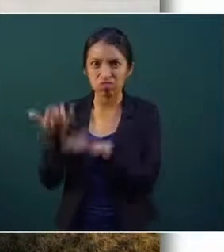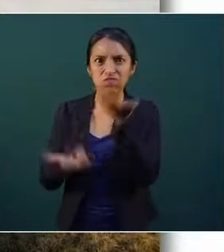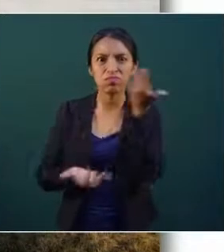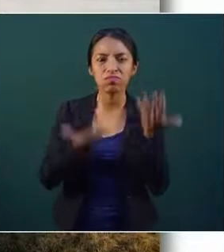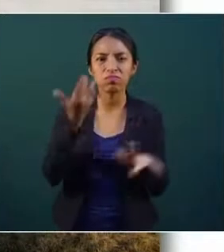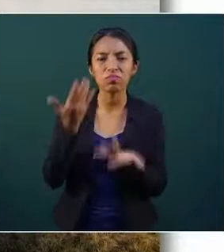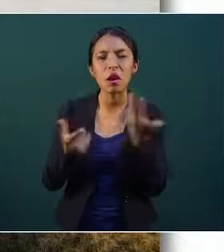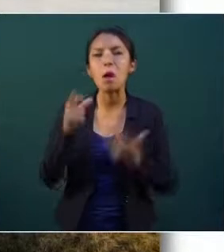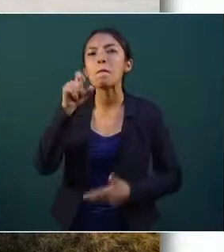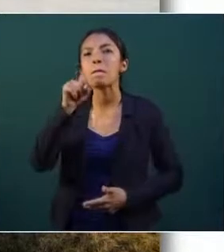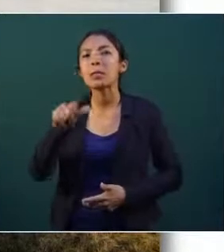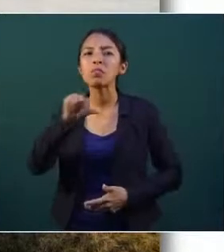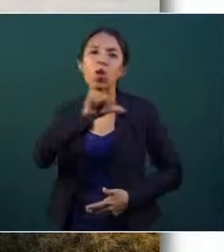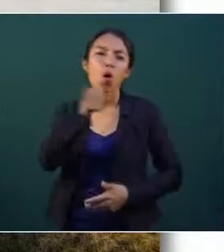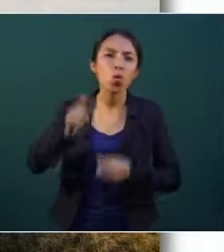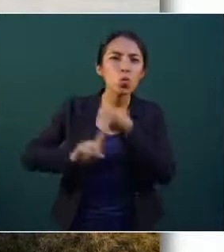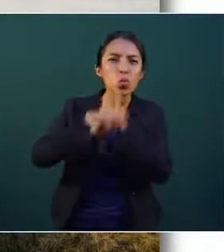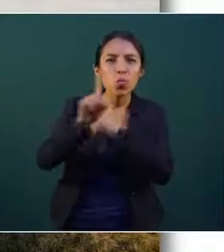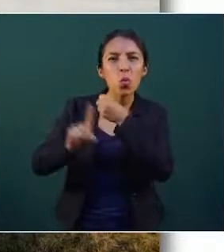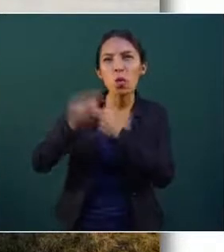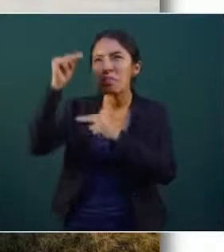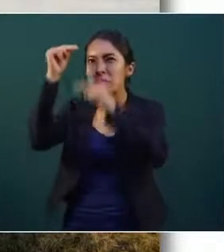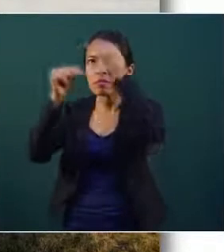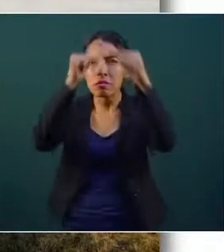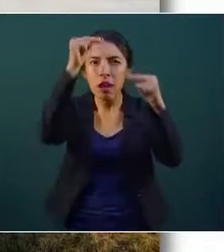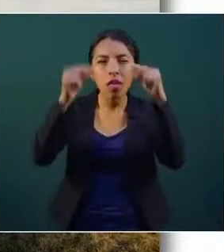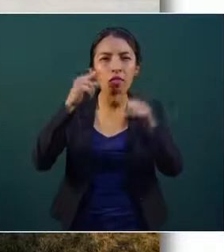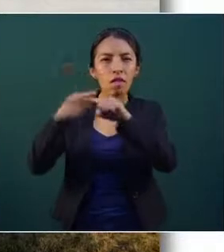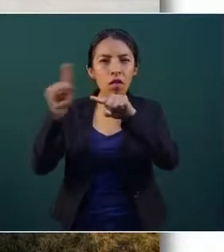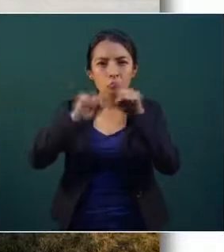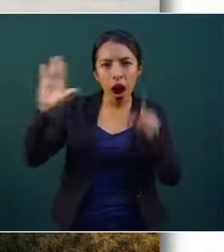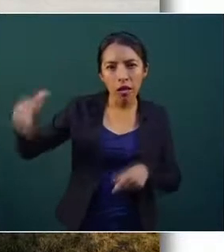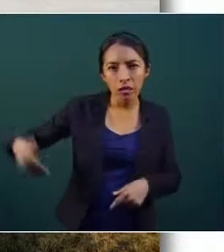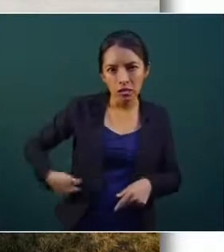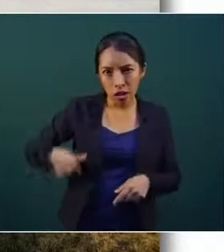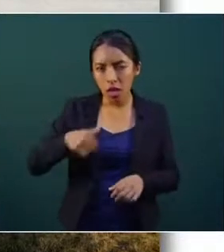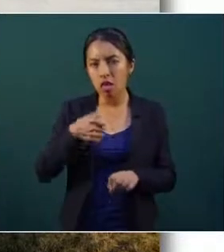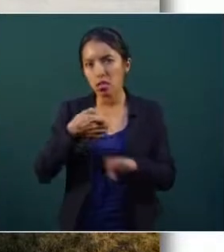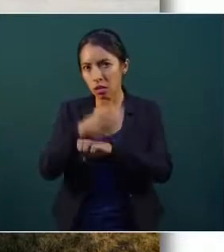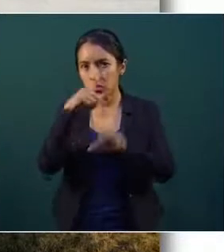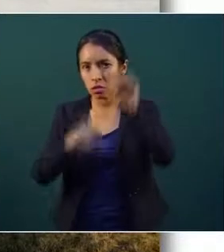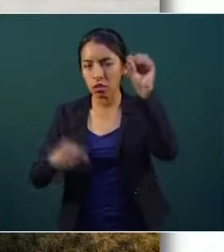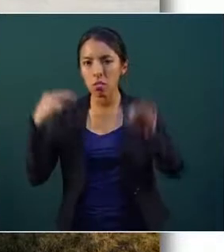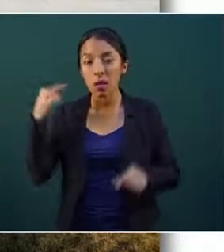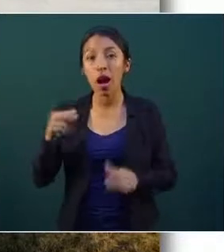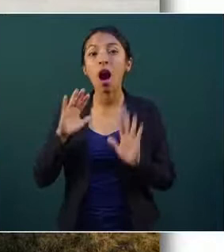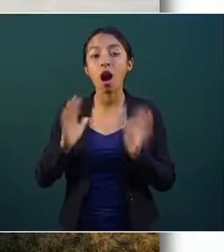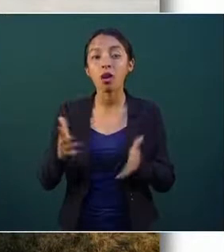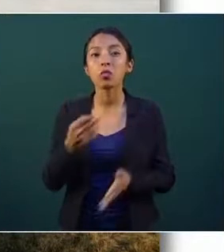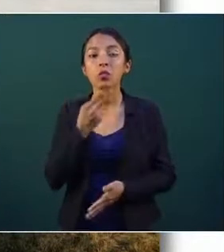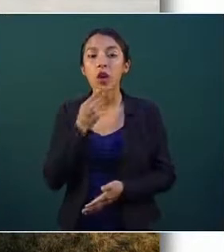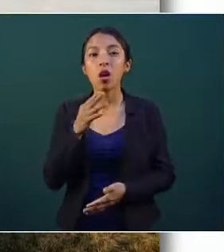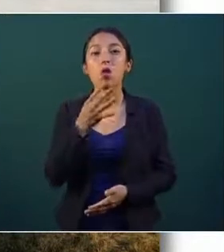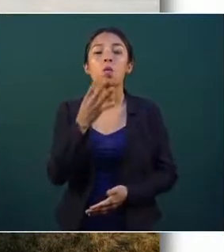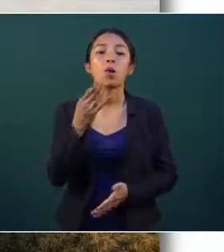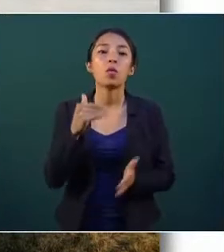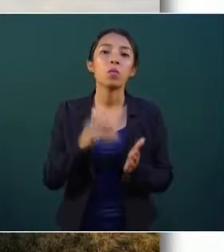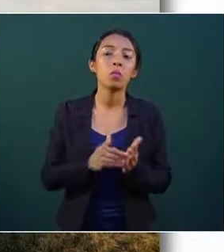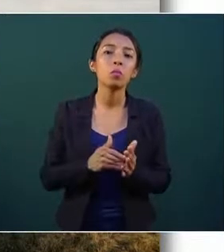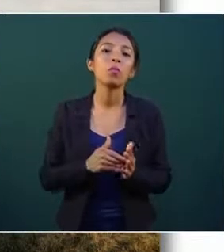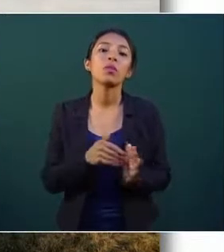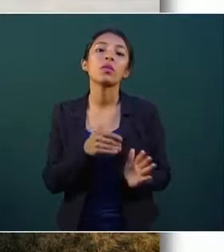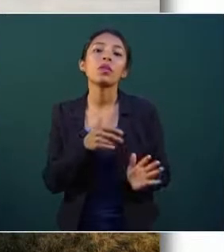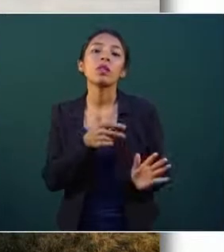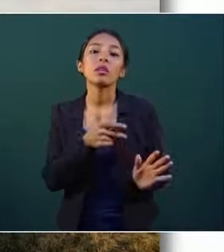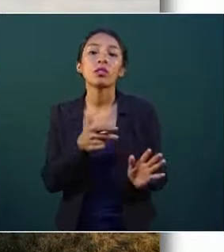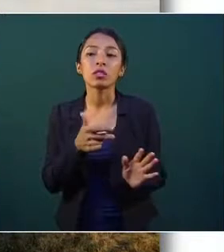fenómenos meteorológicos y diversos accidentes en el Estado. Se han empleado 4.518 efectivos de